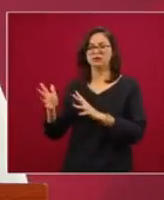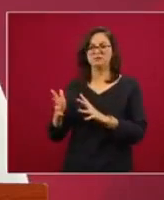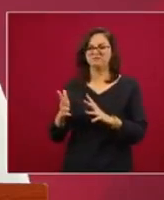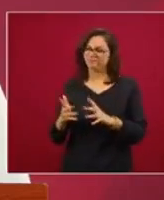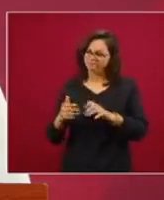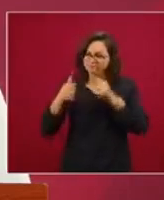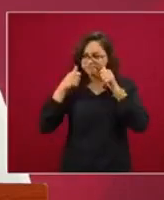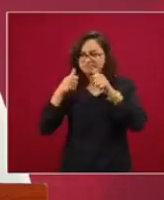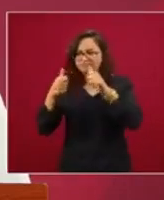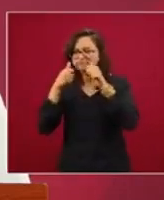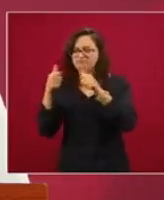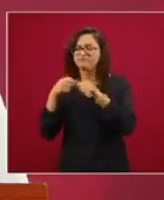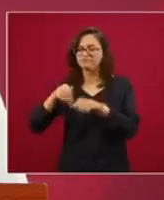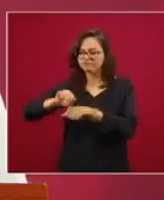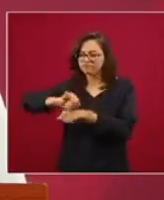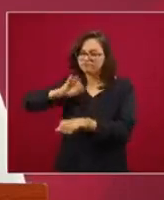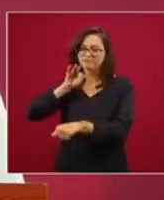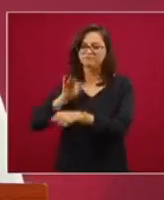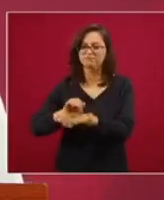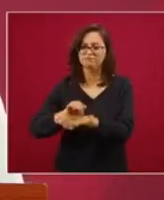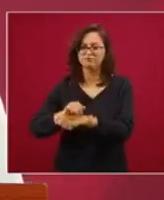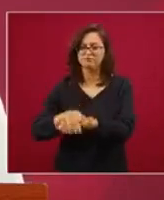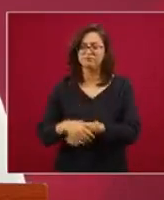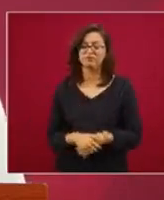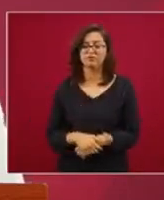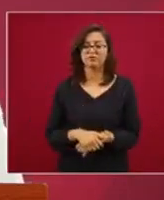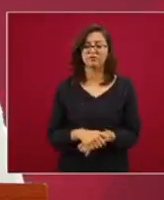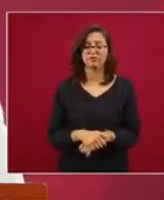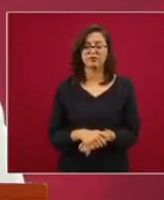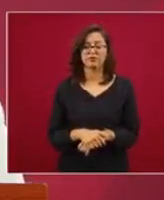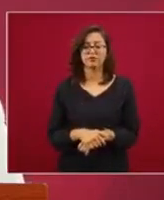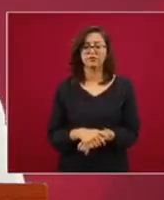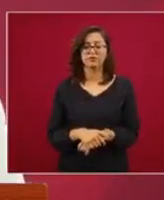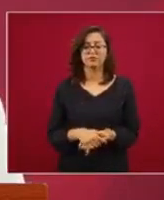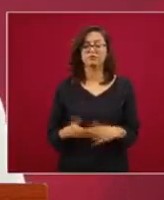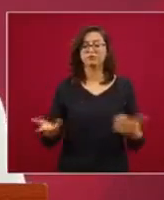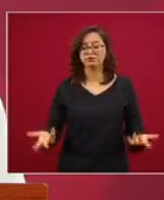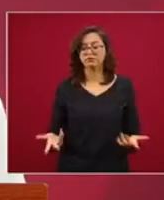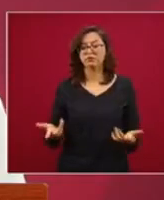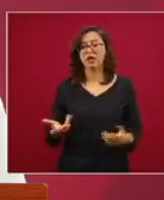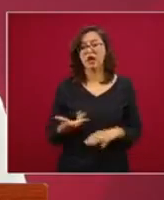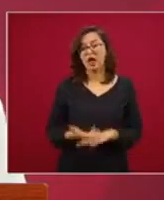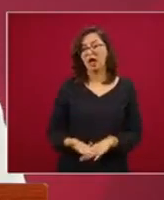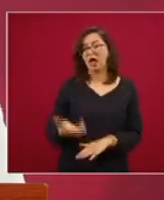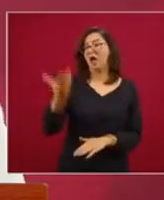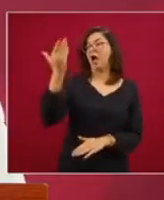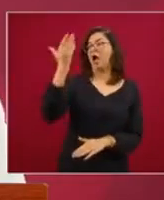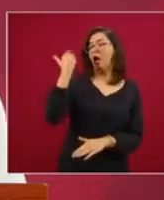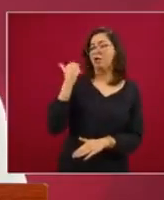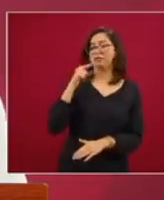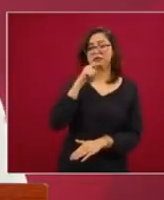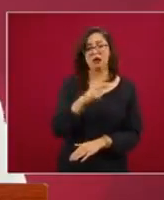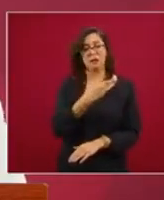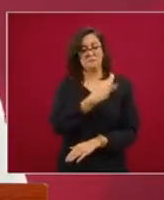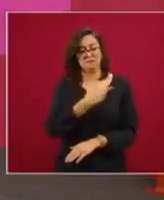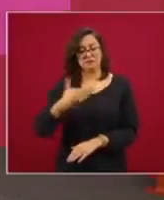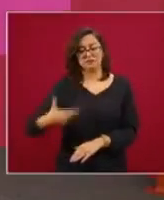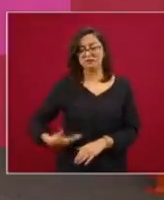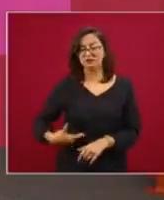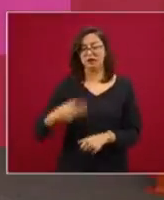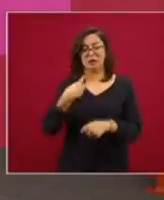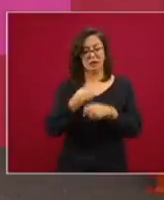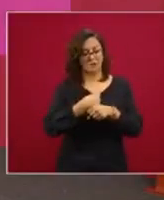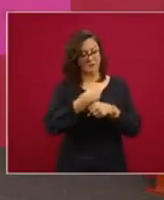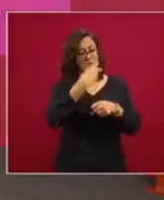se tocó en la mañanera en forma de cuestionamiento una reportera le preguntó al presidente y el presidente le respondió de una